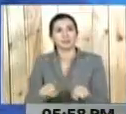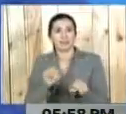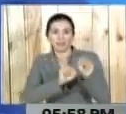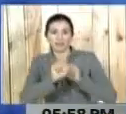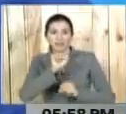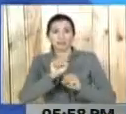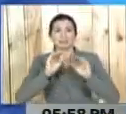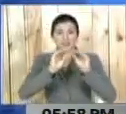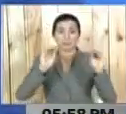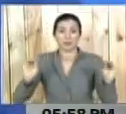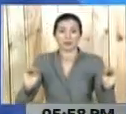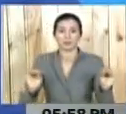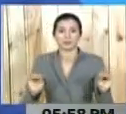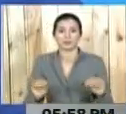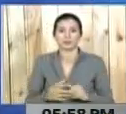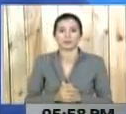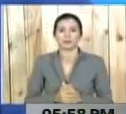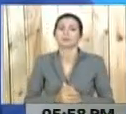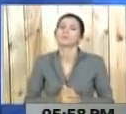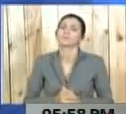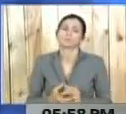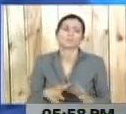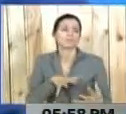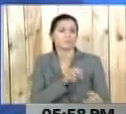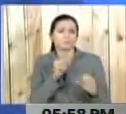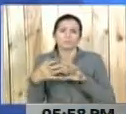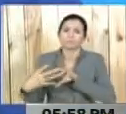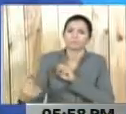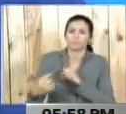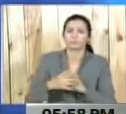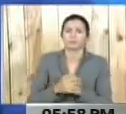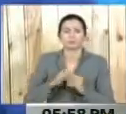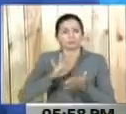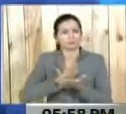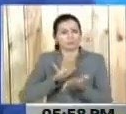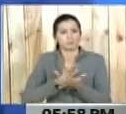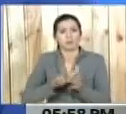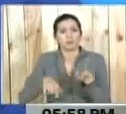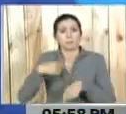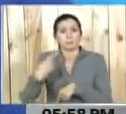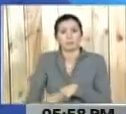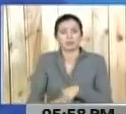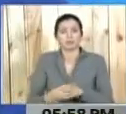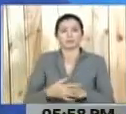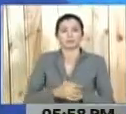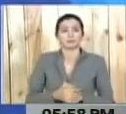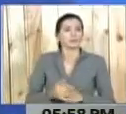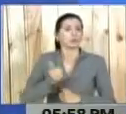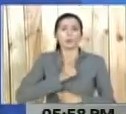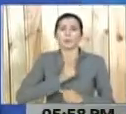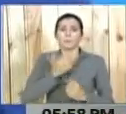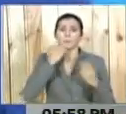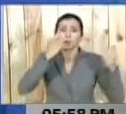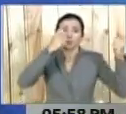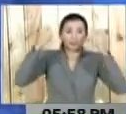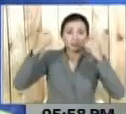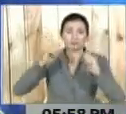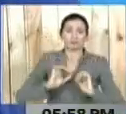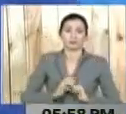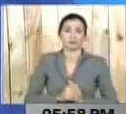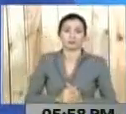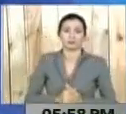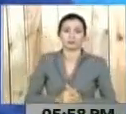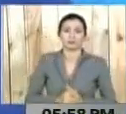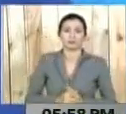este es el llamado a la sinceridad y a la cordura, es que el día de mañana, en el marco de cualquier protesta que pueda existir, es que